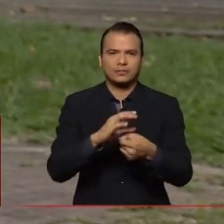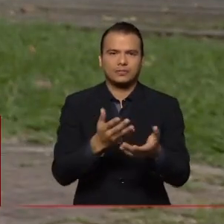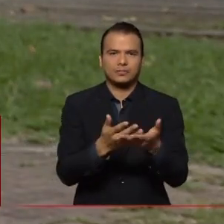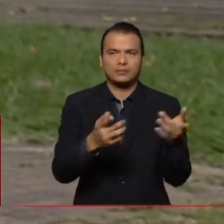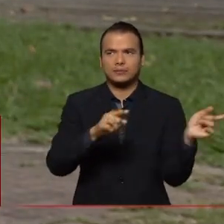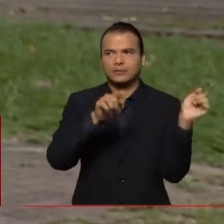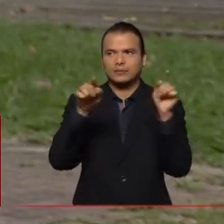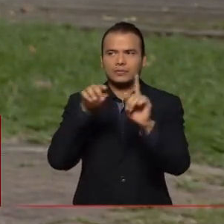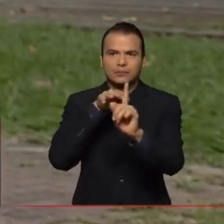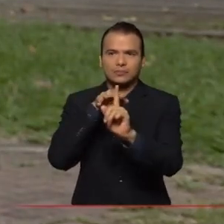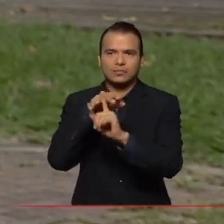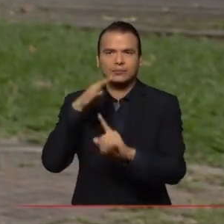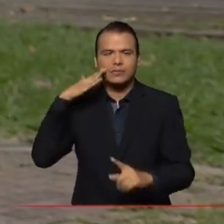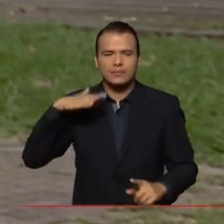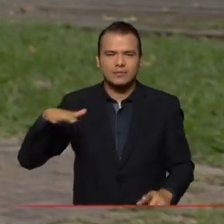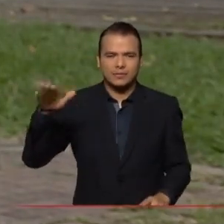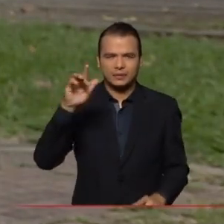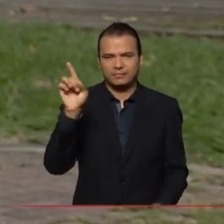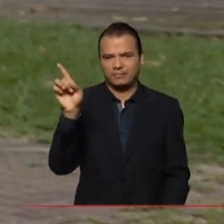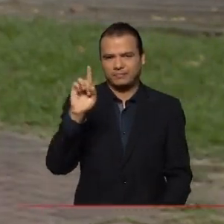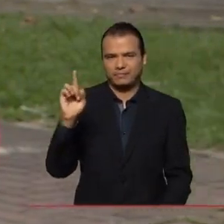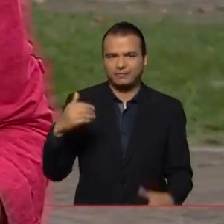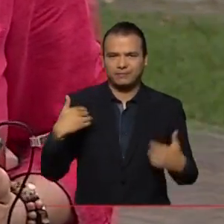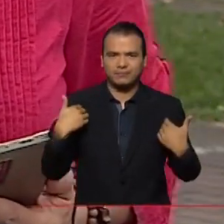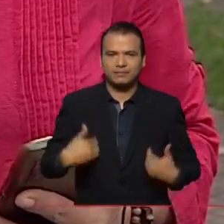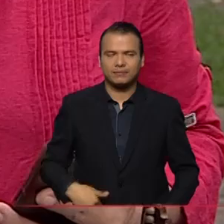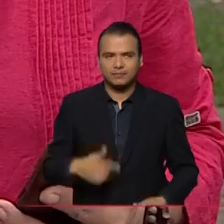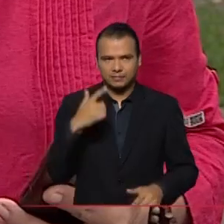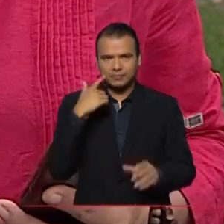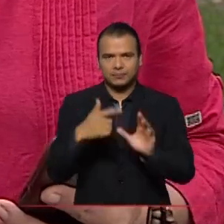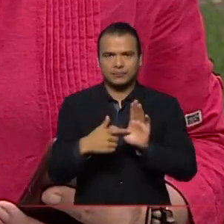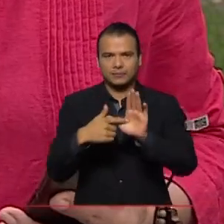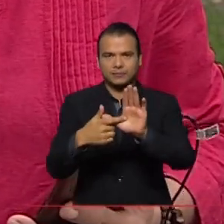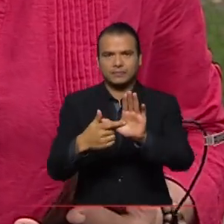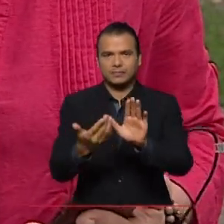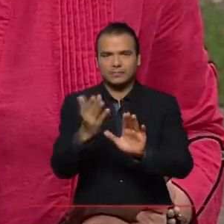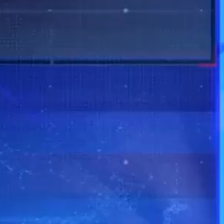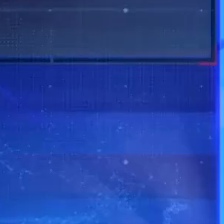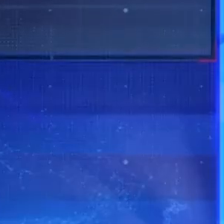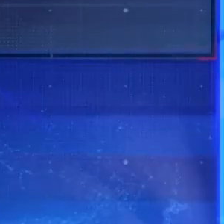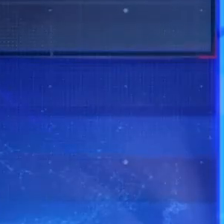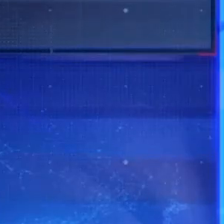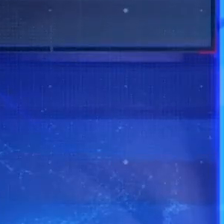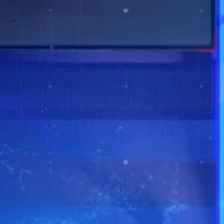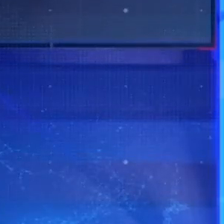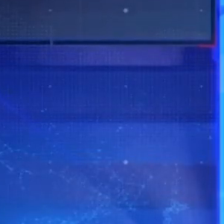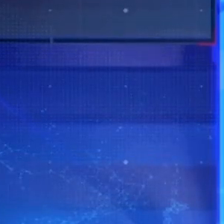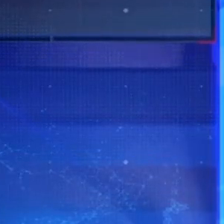parques. Yo soy Carmen Alicia Sarmiento Mora y este es un informe para Telepacífico Noticias, la región todos los días.